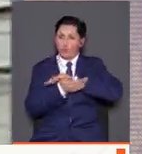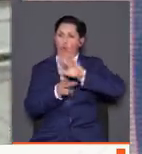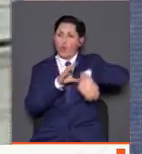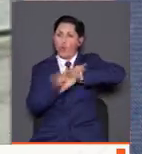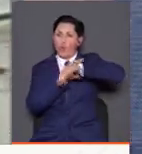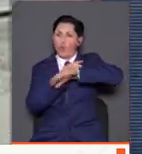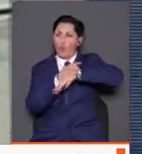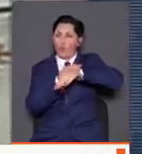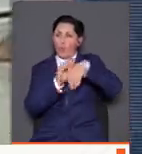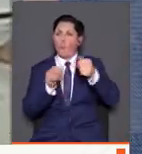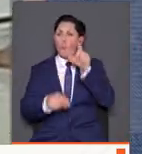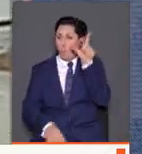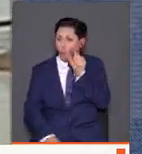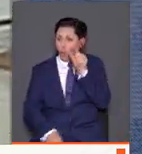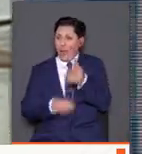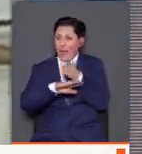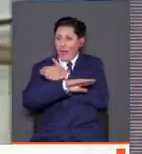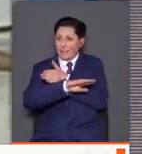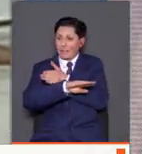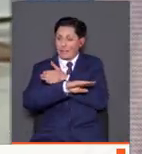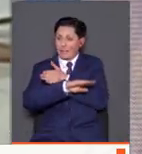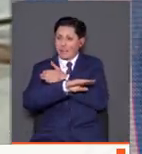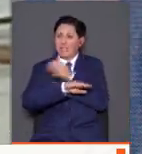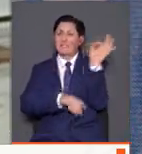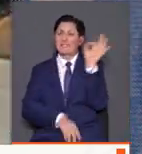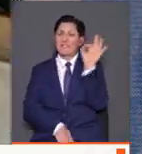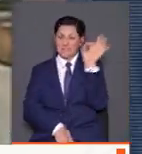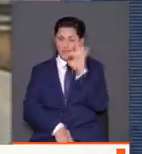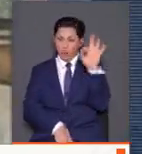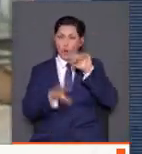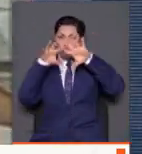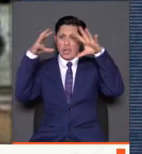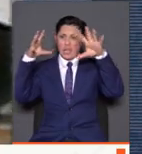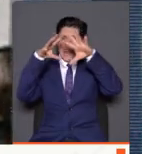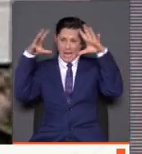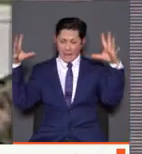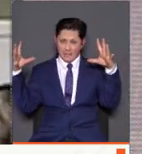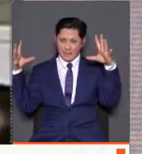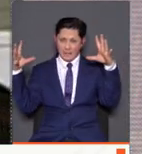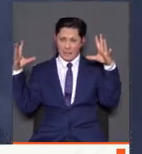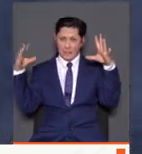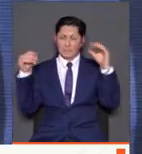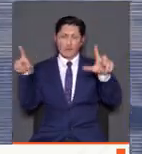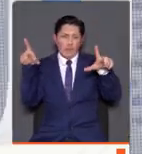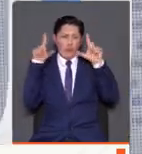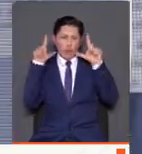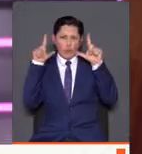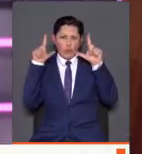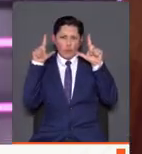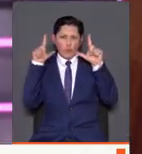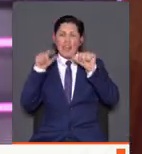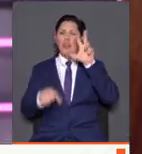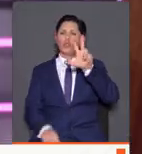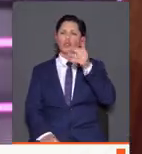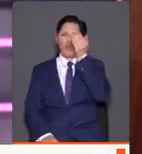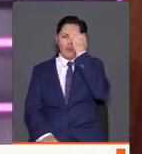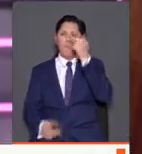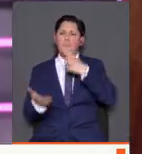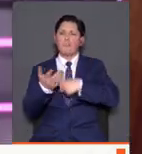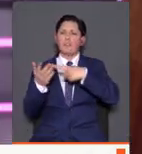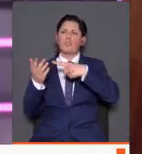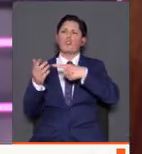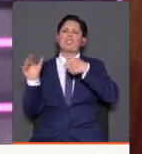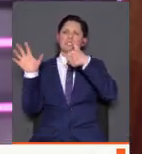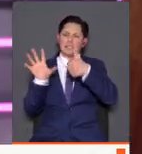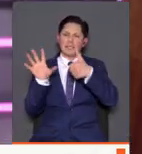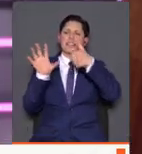poco antes del estreno de Sábados Gigantes. Su debut en televisión es... Un 8 de